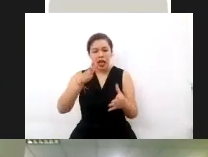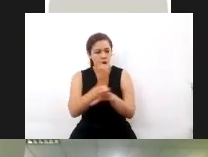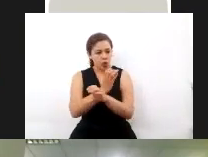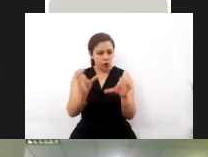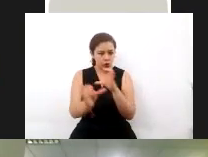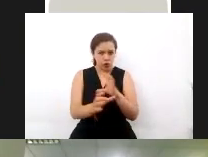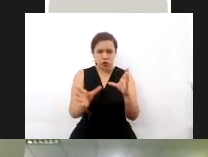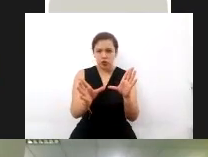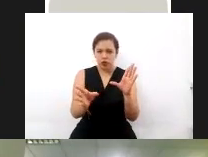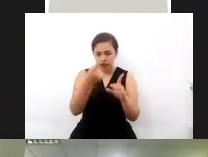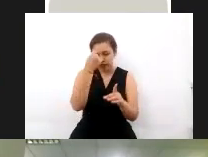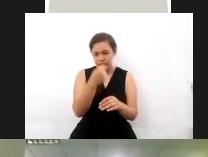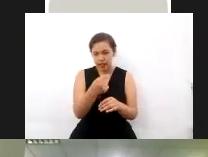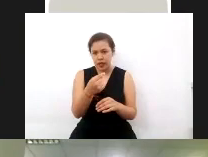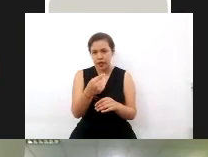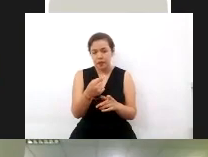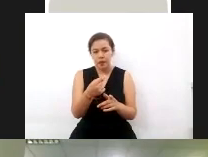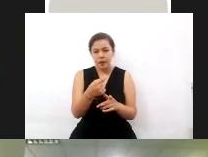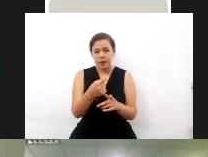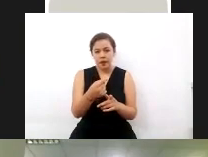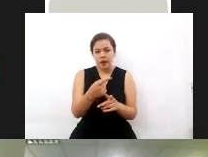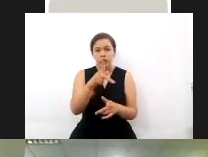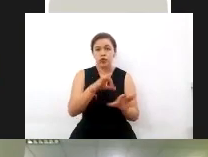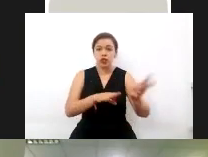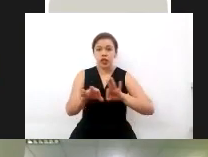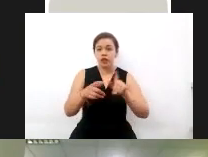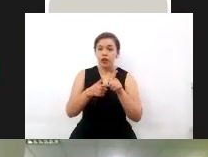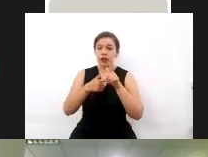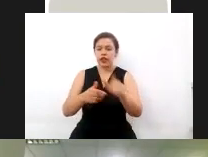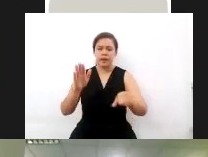poder seguir operando de manera